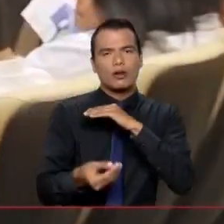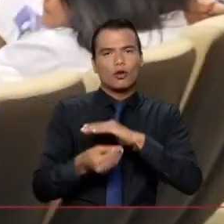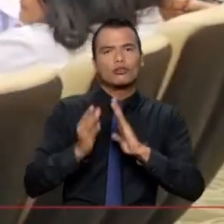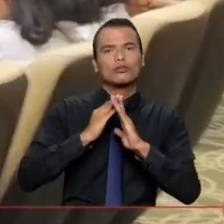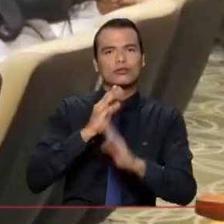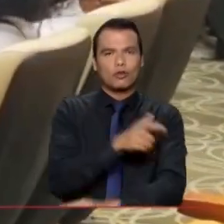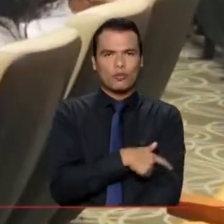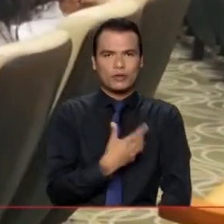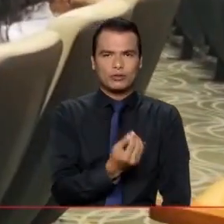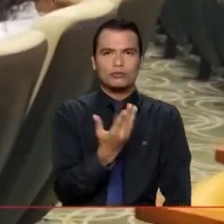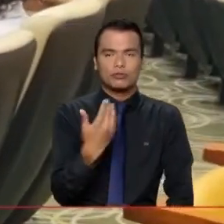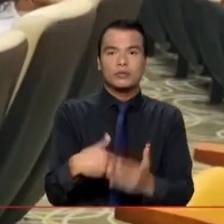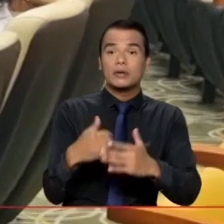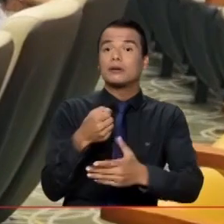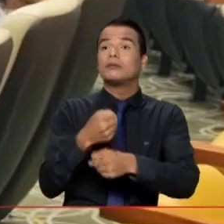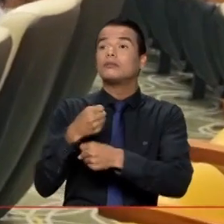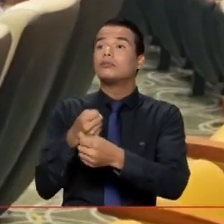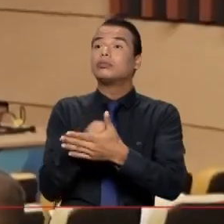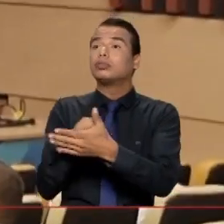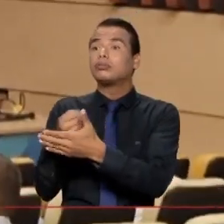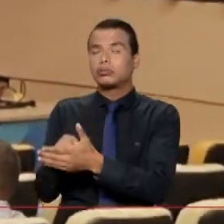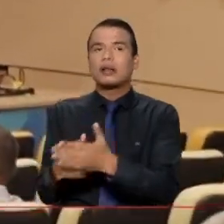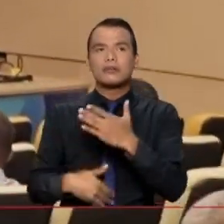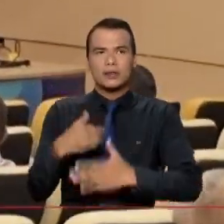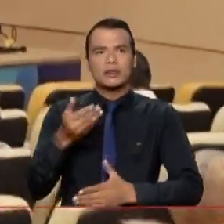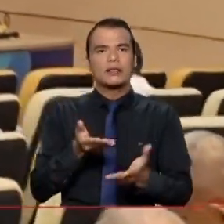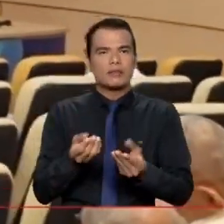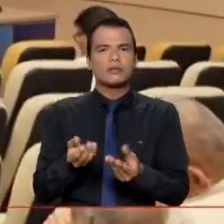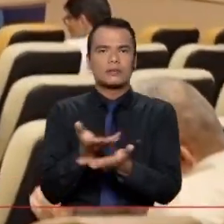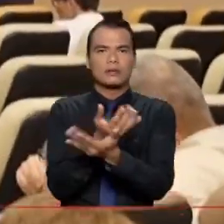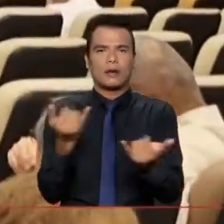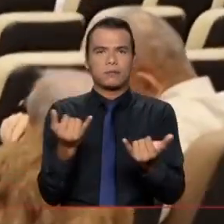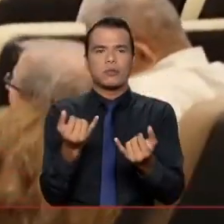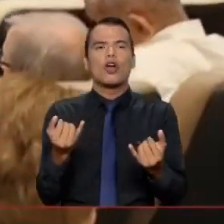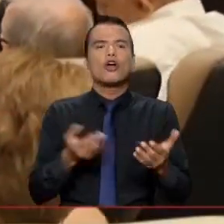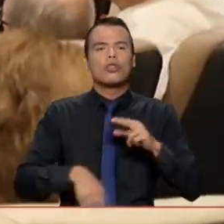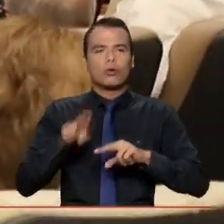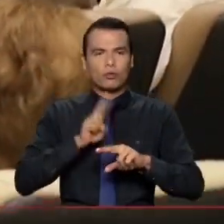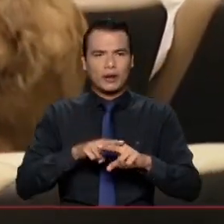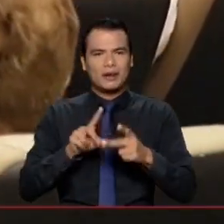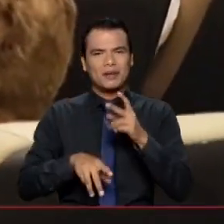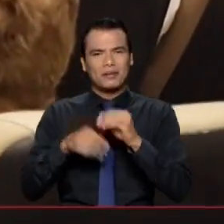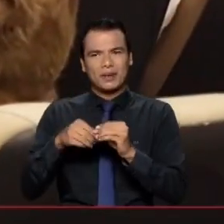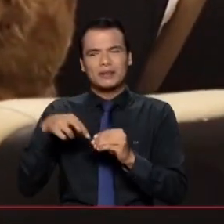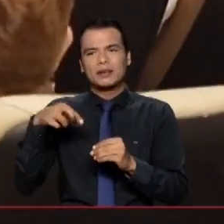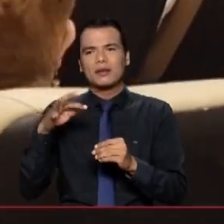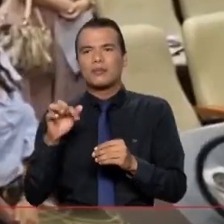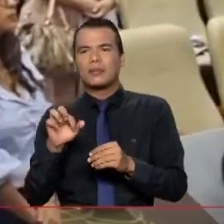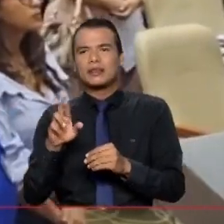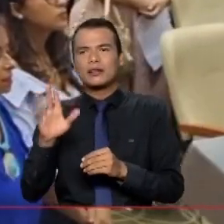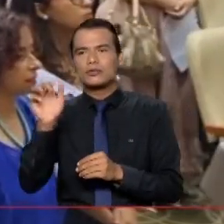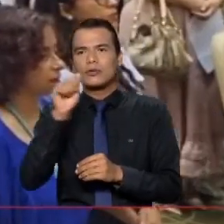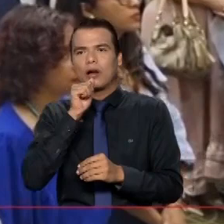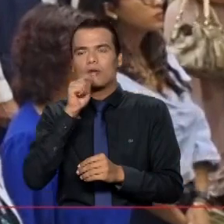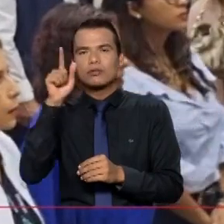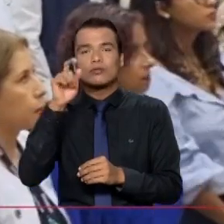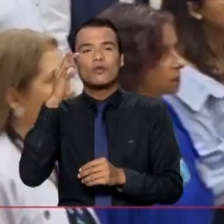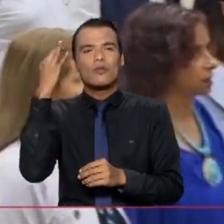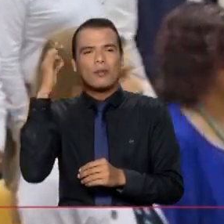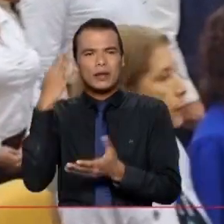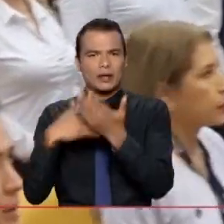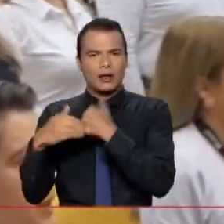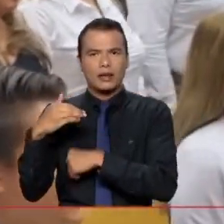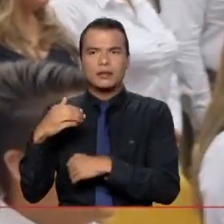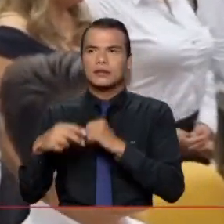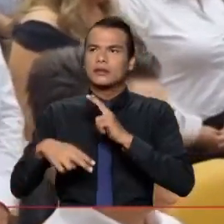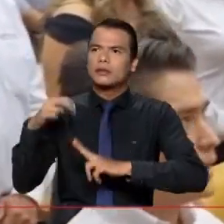comisión también adelanta acciones de control y vigilancia a la planta de tratamiento de aguas residuales de Palmira, que en su momento tenía un retraso